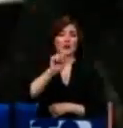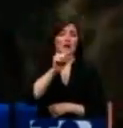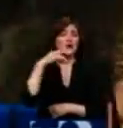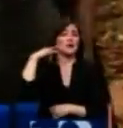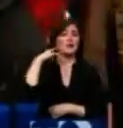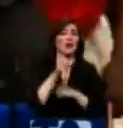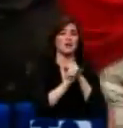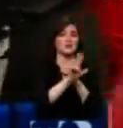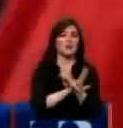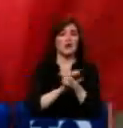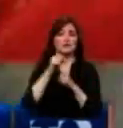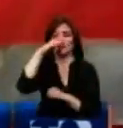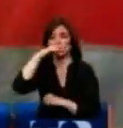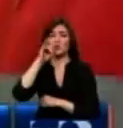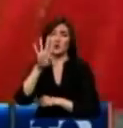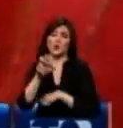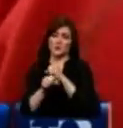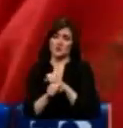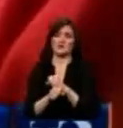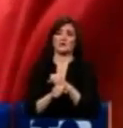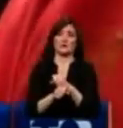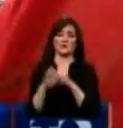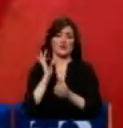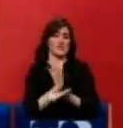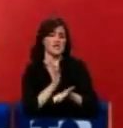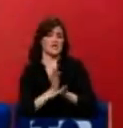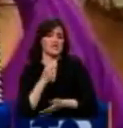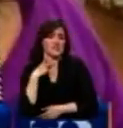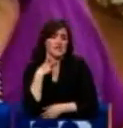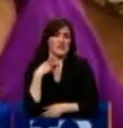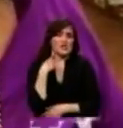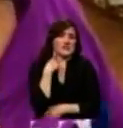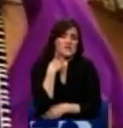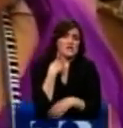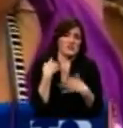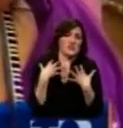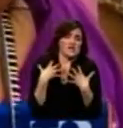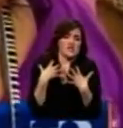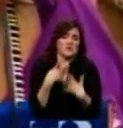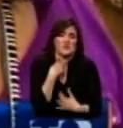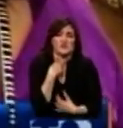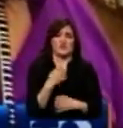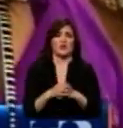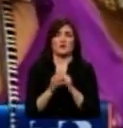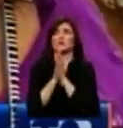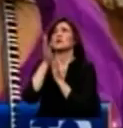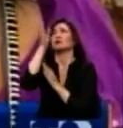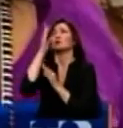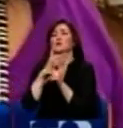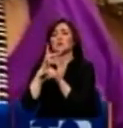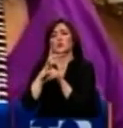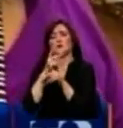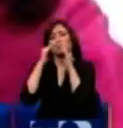la mirada de angustia de testigos, consternados en que la tierra continúe cediendo. Yo lo pedí a mi Dios, decía: Señor, cuida mi casa, cuida